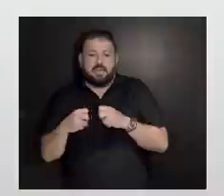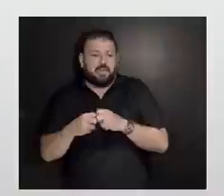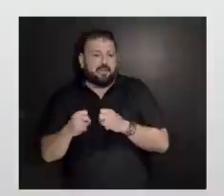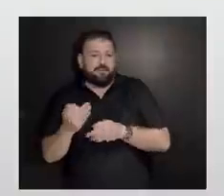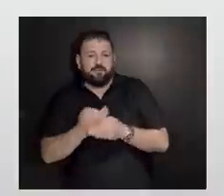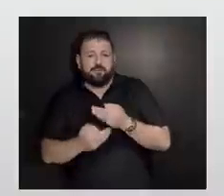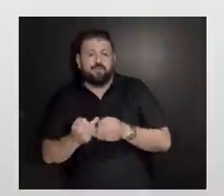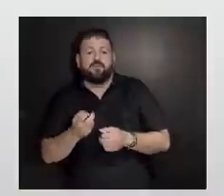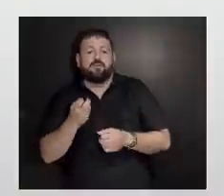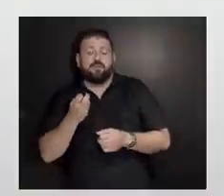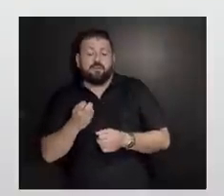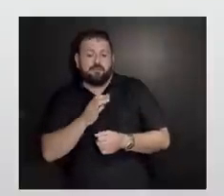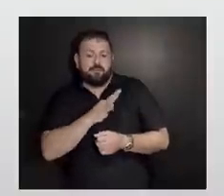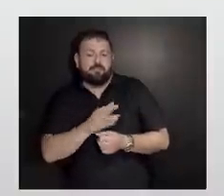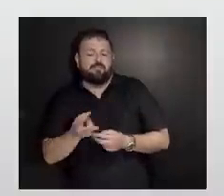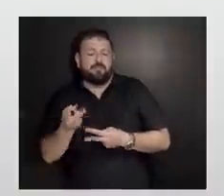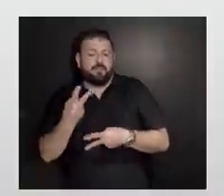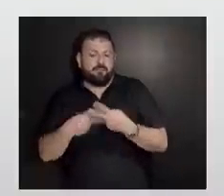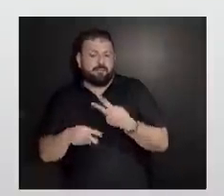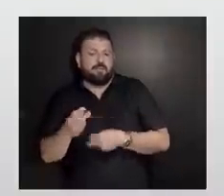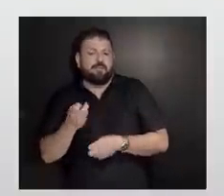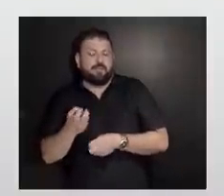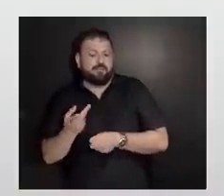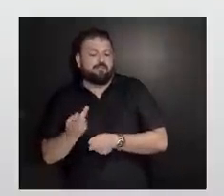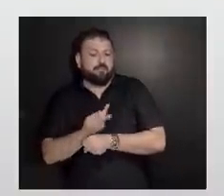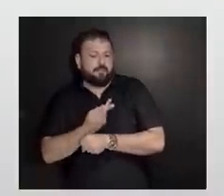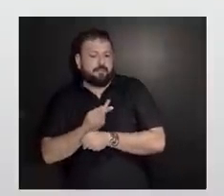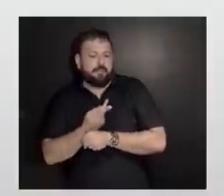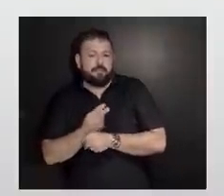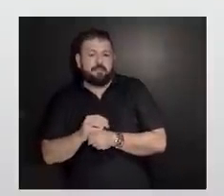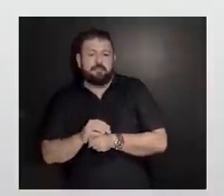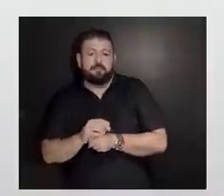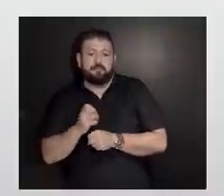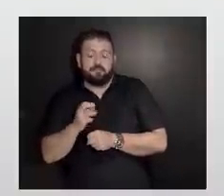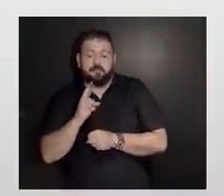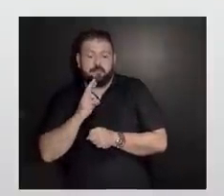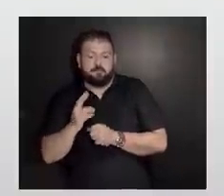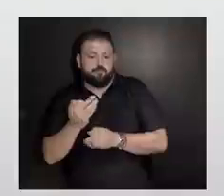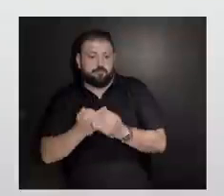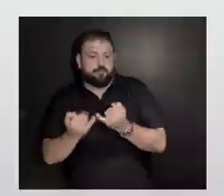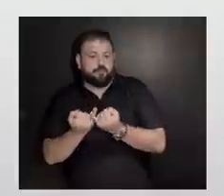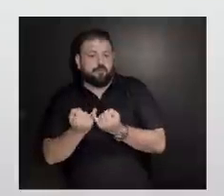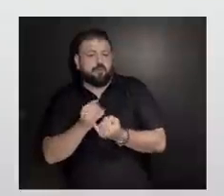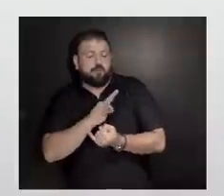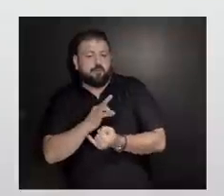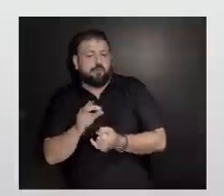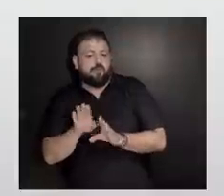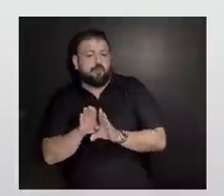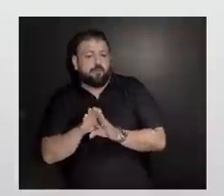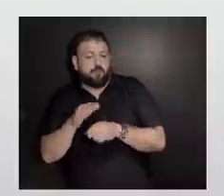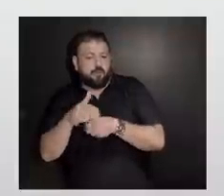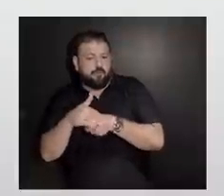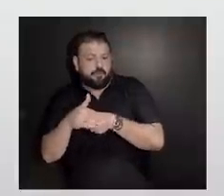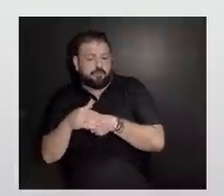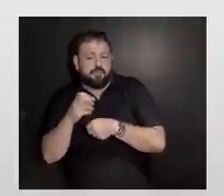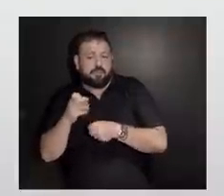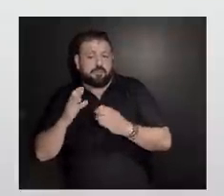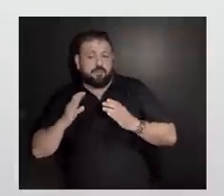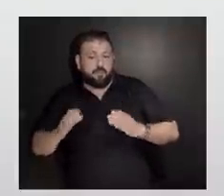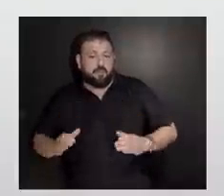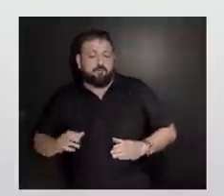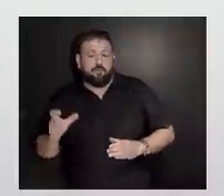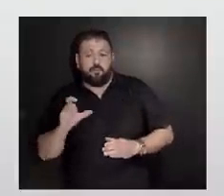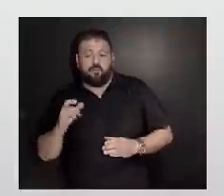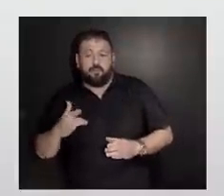adrenérgico también está relacionado con el sistema de respuesta o de alerta. Lo conocemos también como de huida. Cuando nuestro cuerpo se